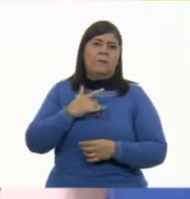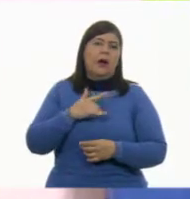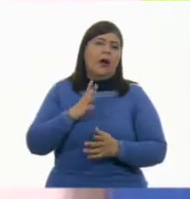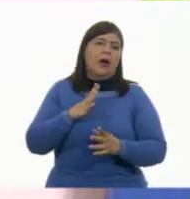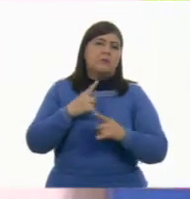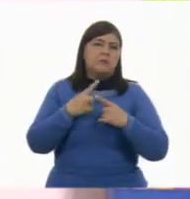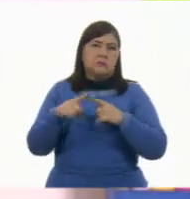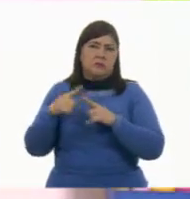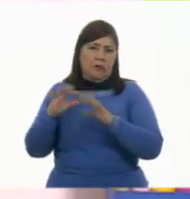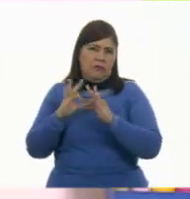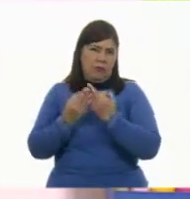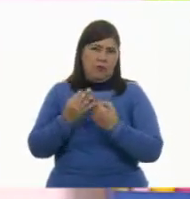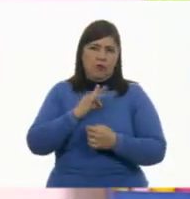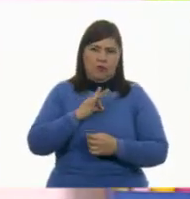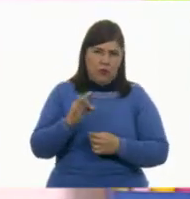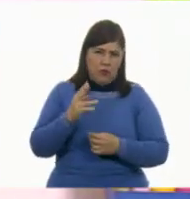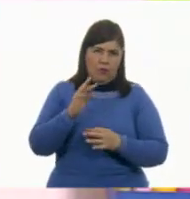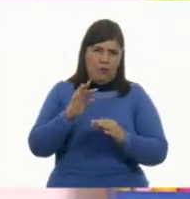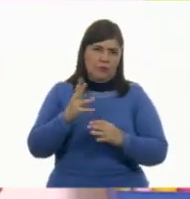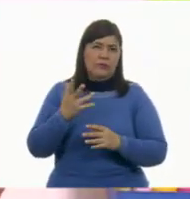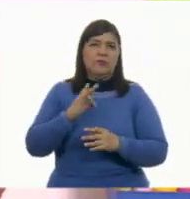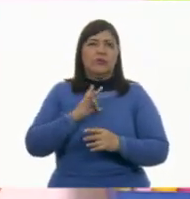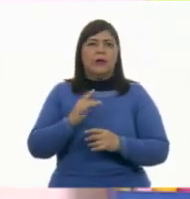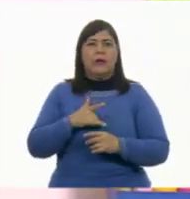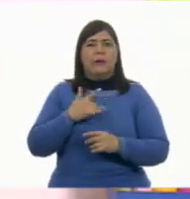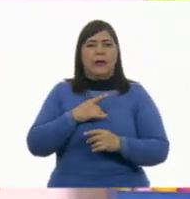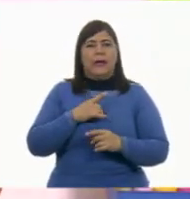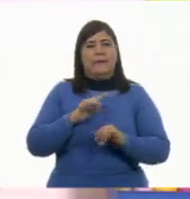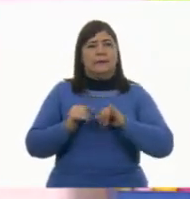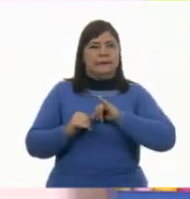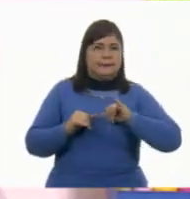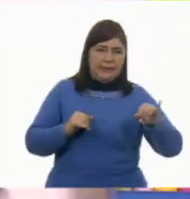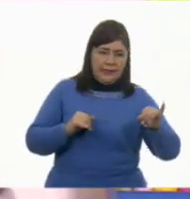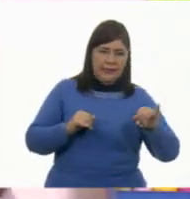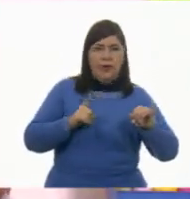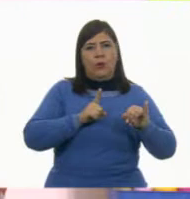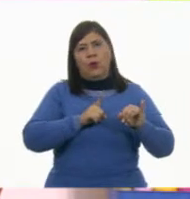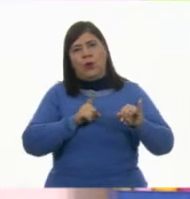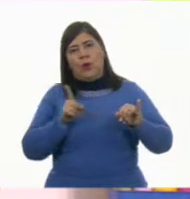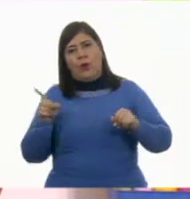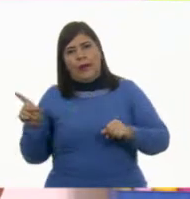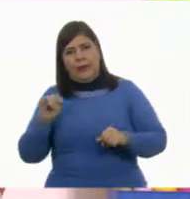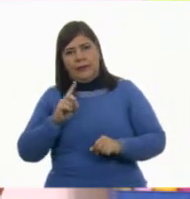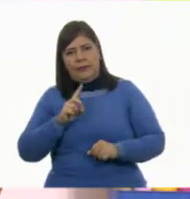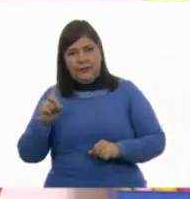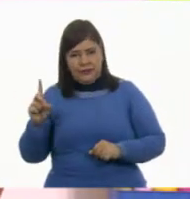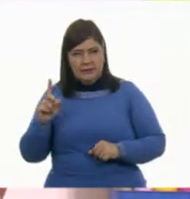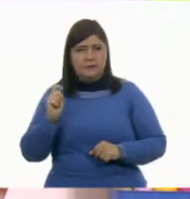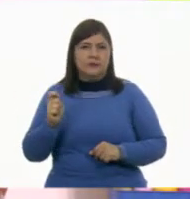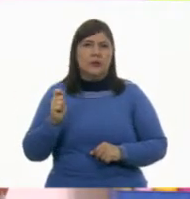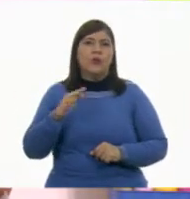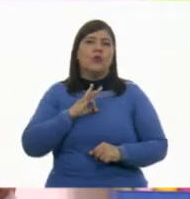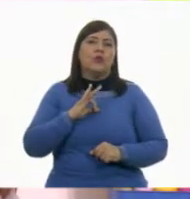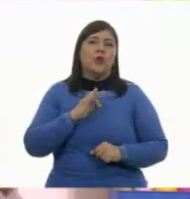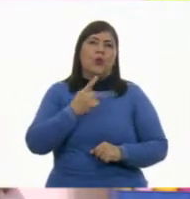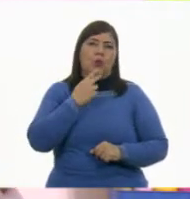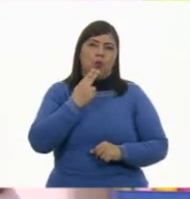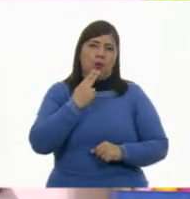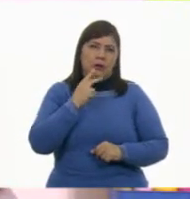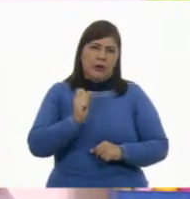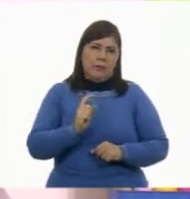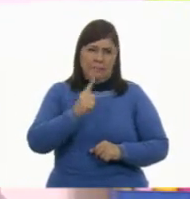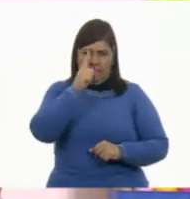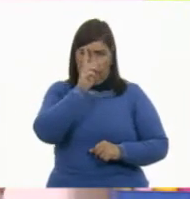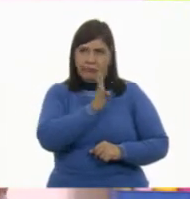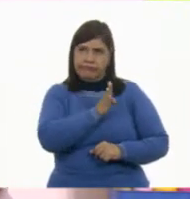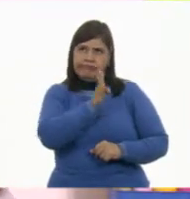multidisciplinar. Bueno, la vamos a ocupar de muchas maneras porque la podemos ocupar hacia la izquierda o la podemos ocupar hacia la derecha o la podemos ocupar en